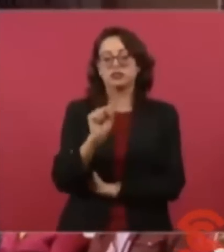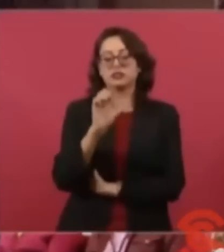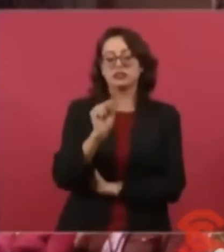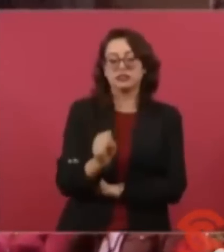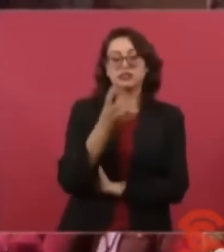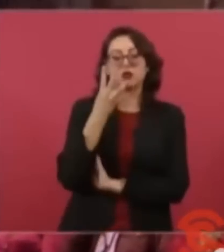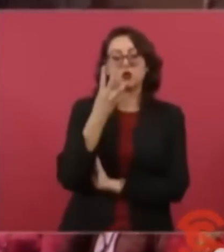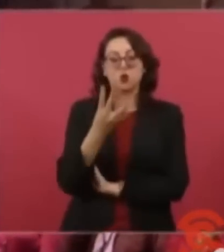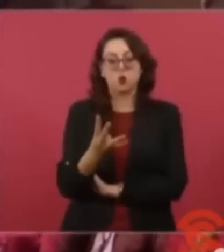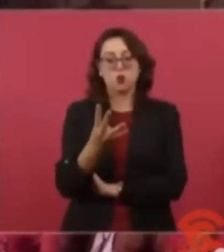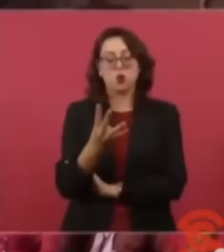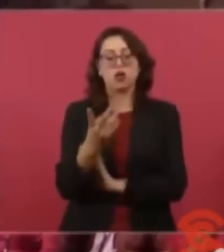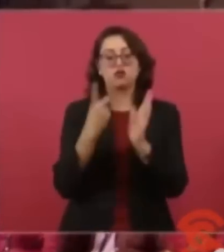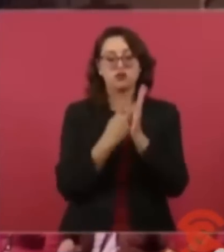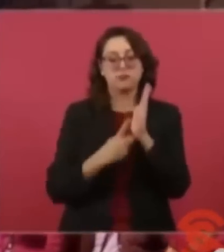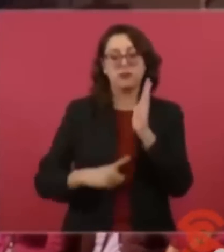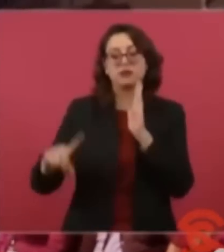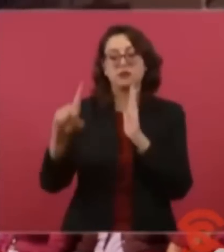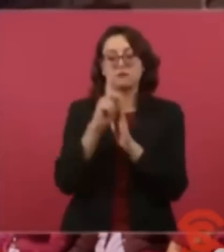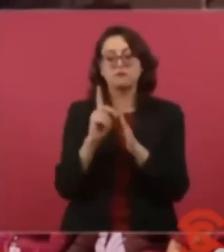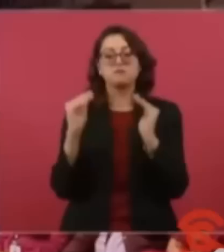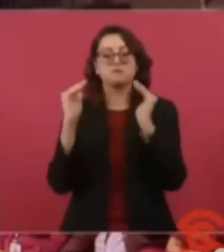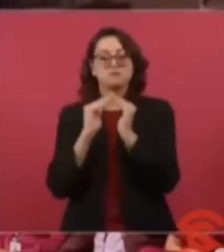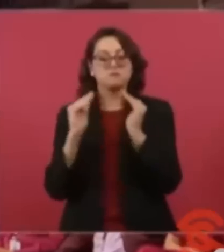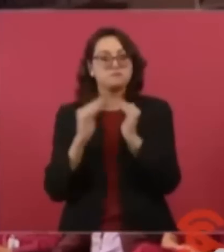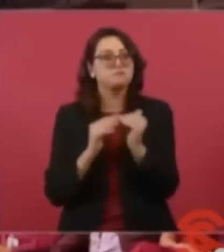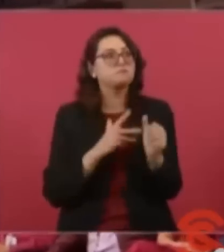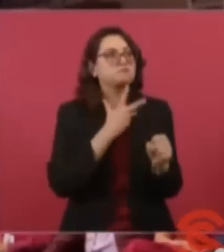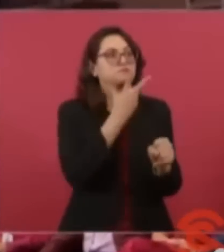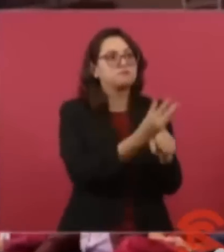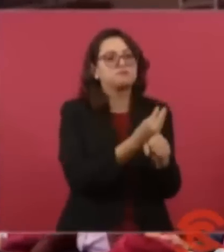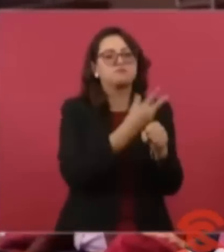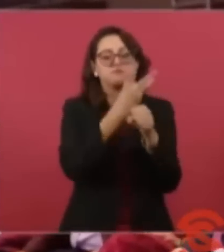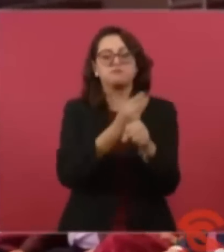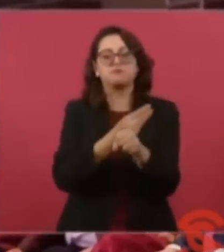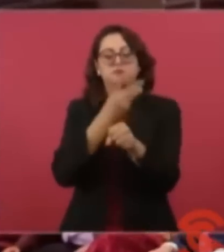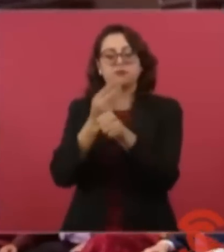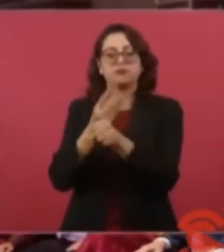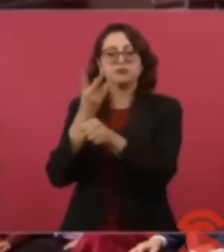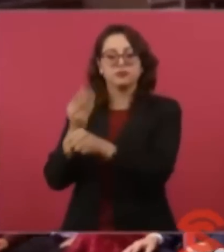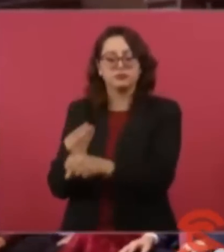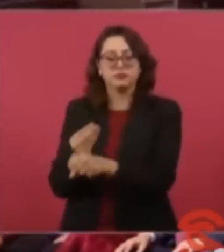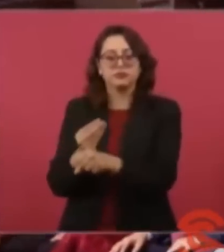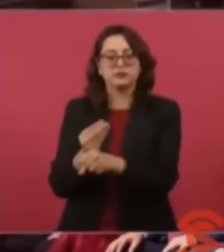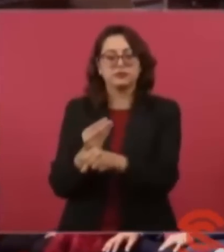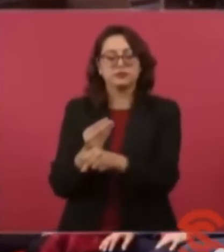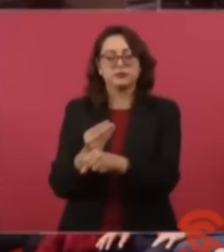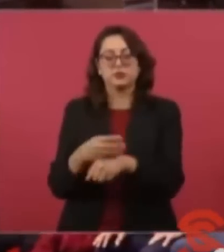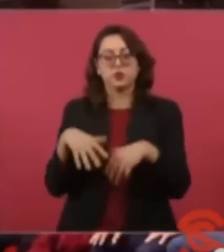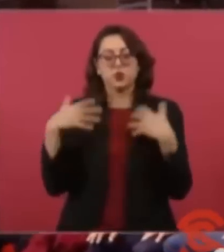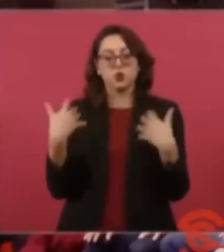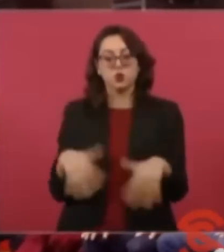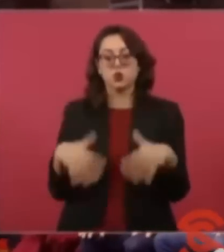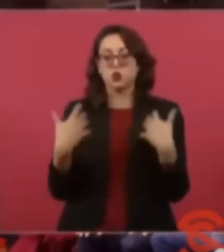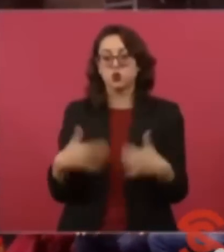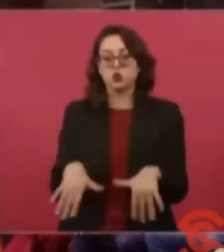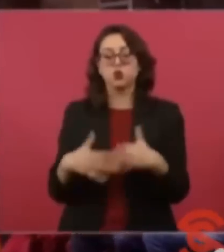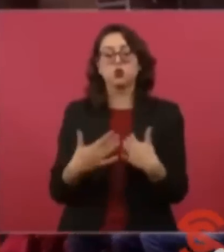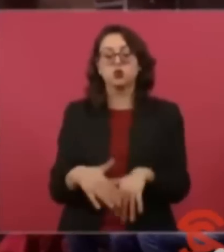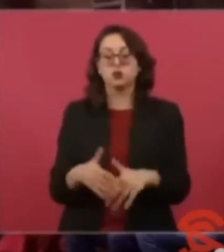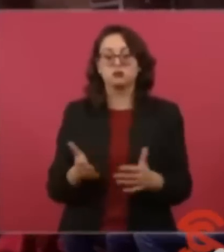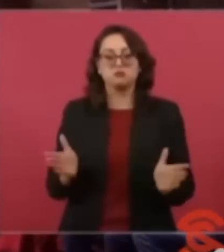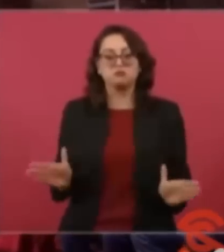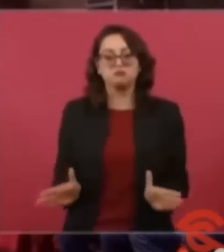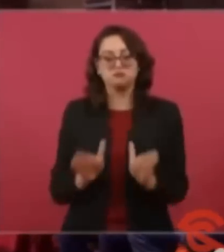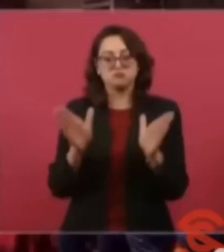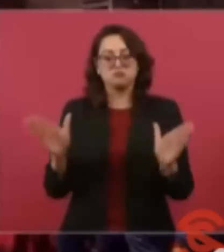3,028,264 departamentos y viviendas. Un programa muy importante de vivienda para